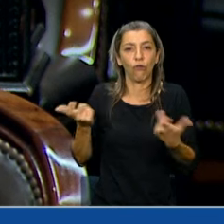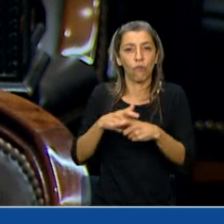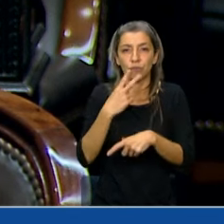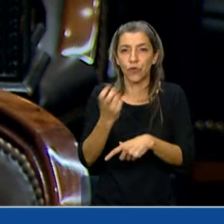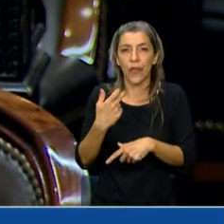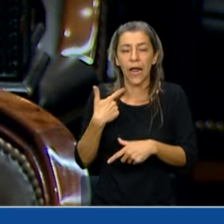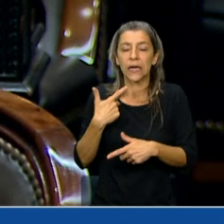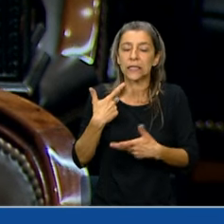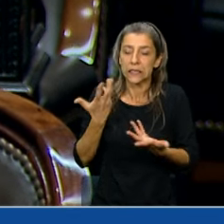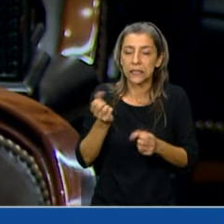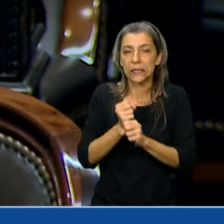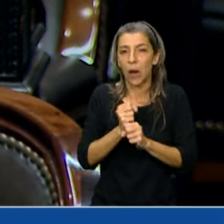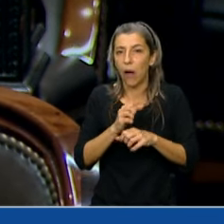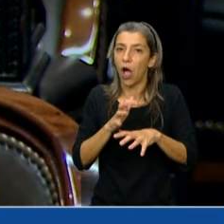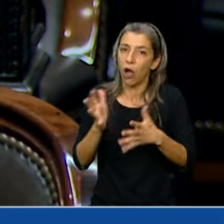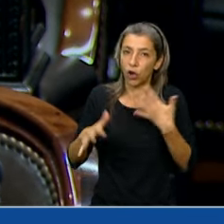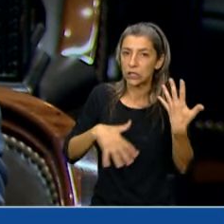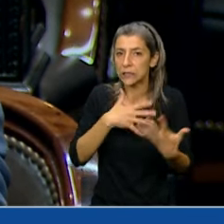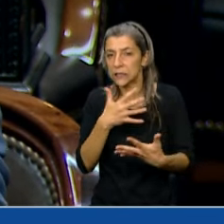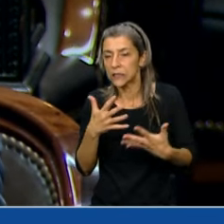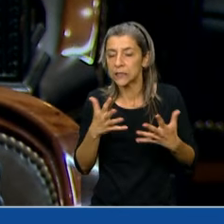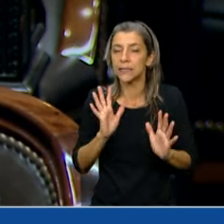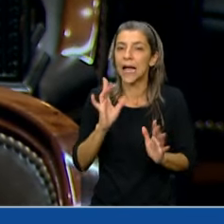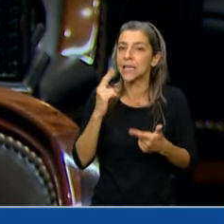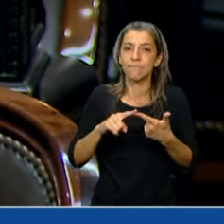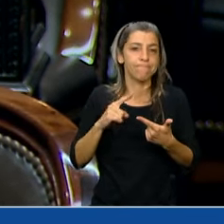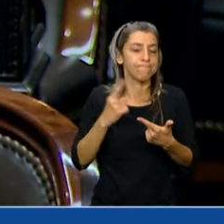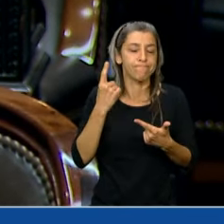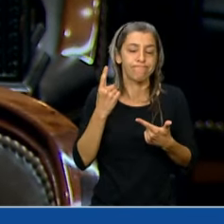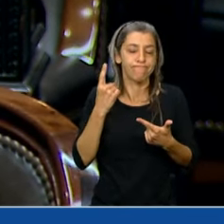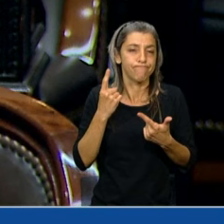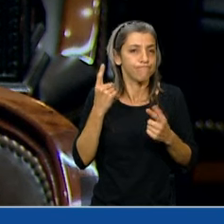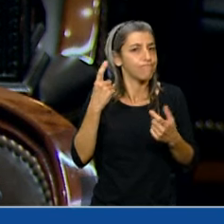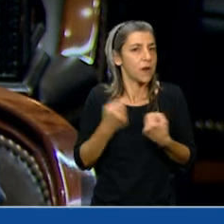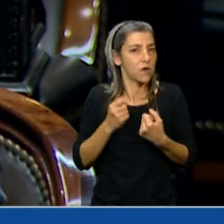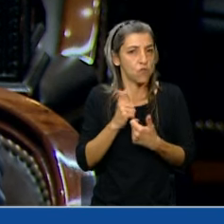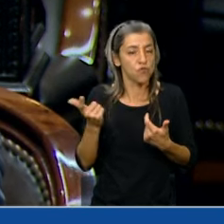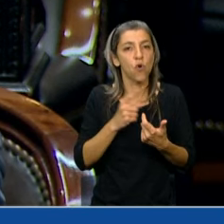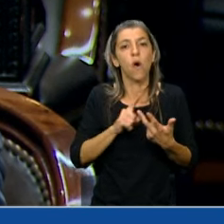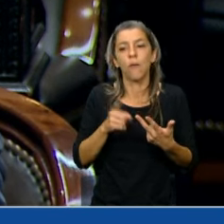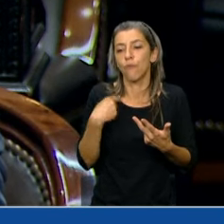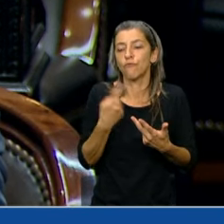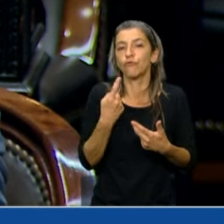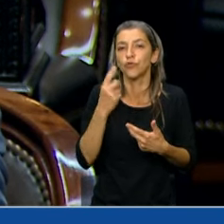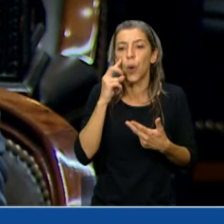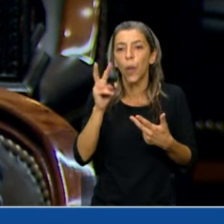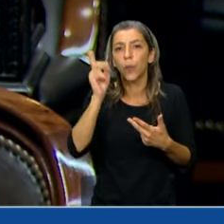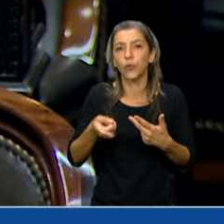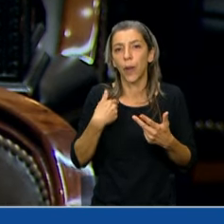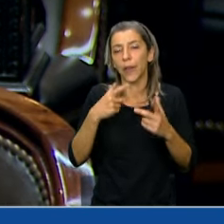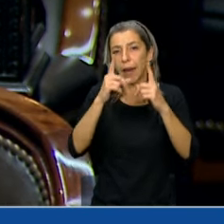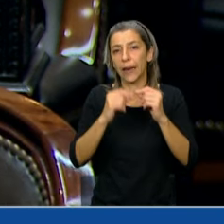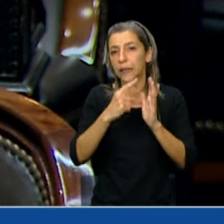aspectos técnicos con los cuales diferimos y vemos en el articulado muchas deficiencias que voy ir